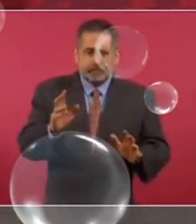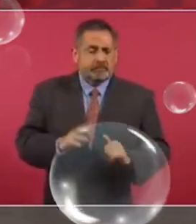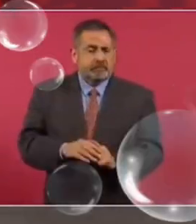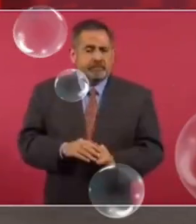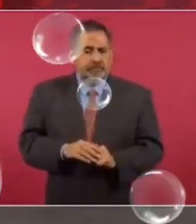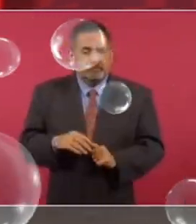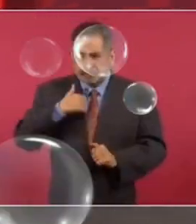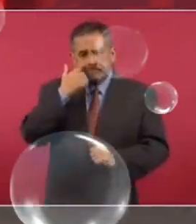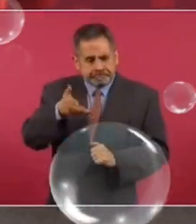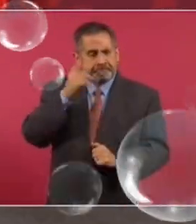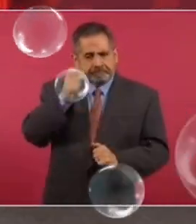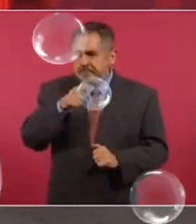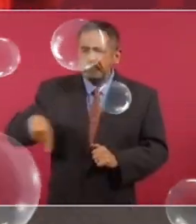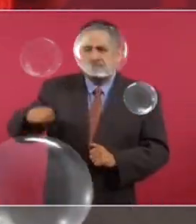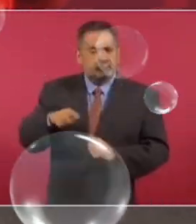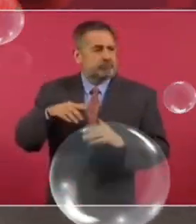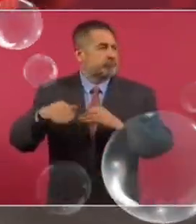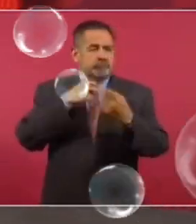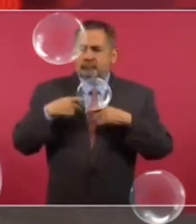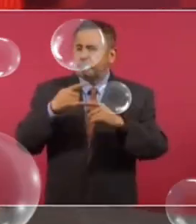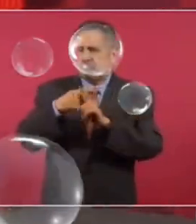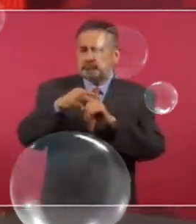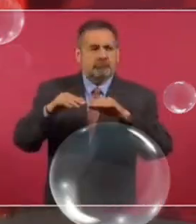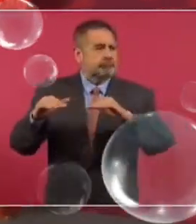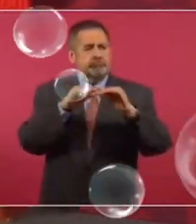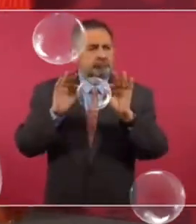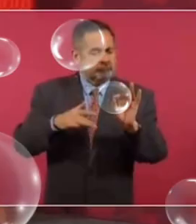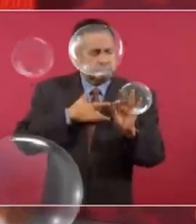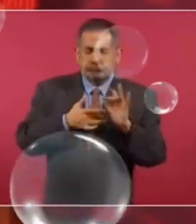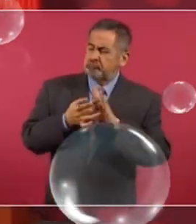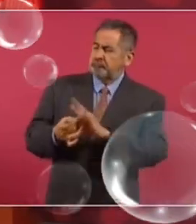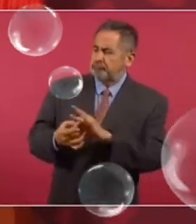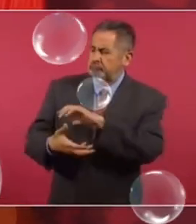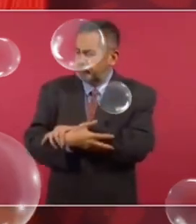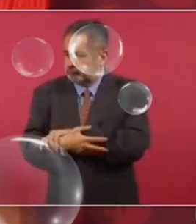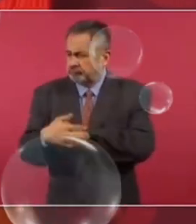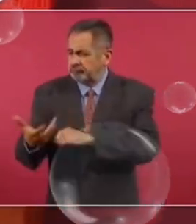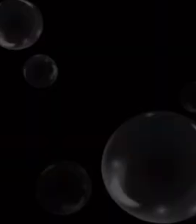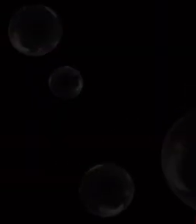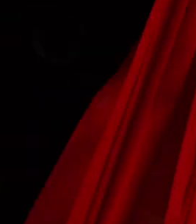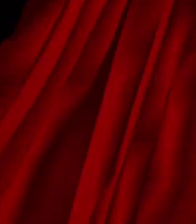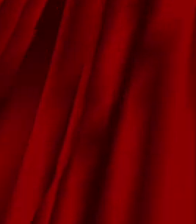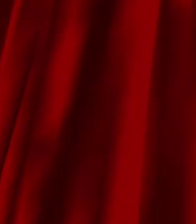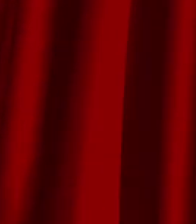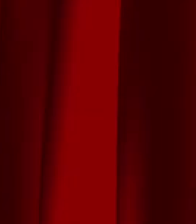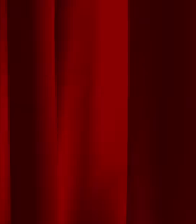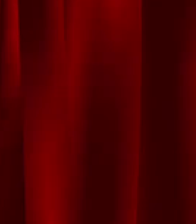que tengamos una clase media muy fraterna, muy humana.